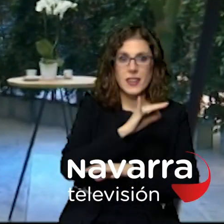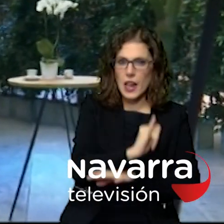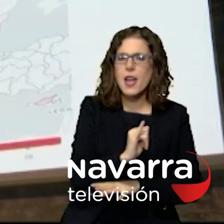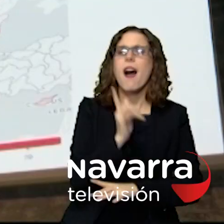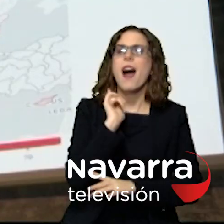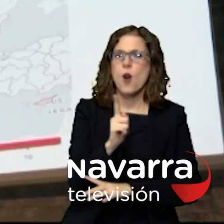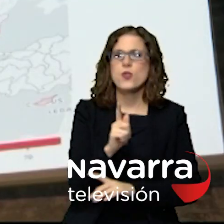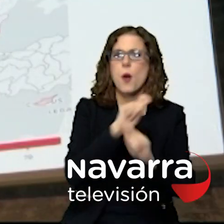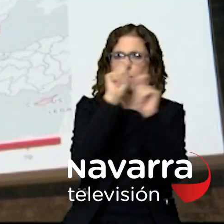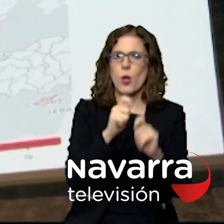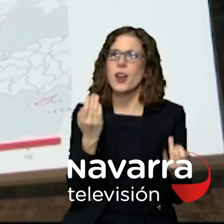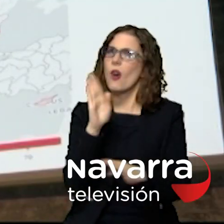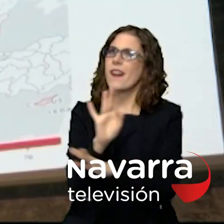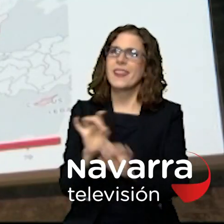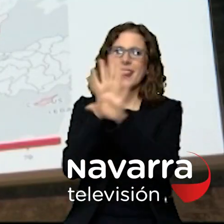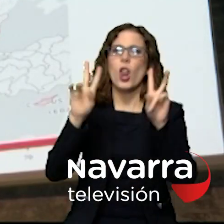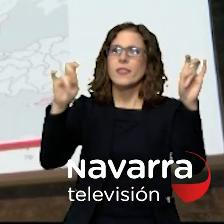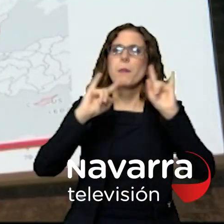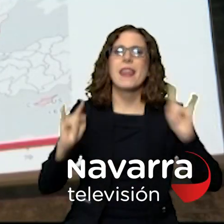materia de energías renovables por el mundo.